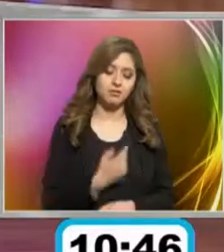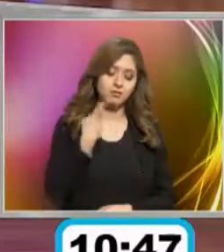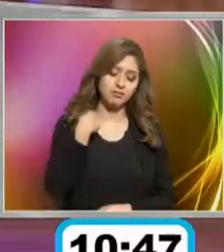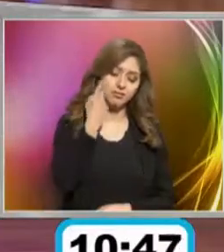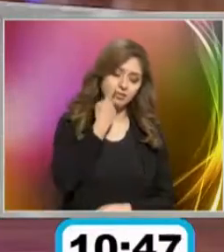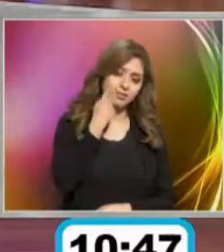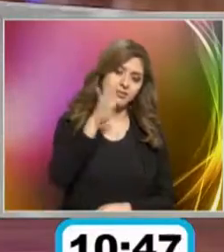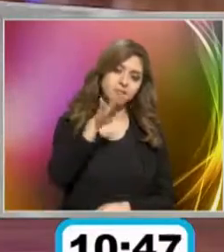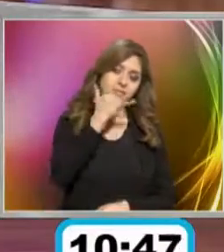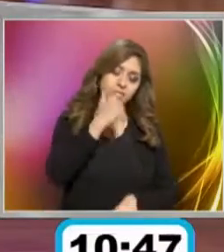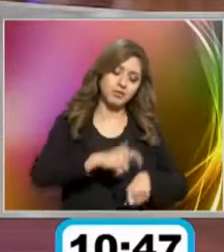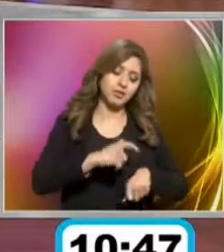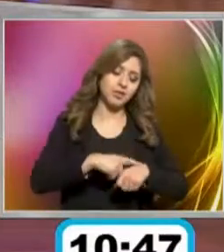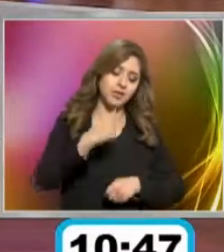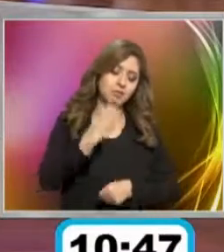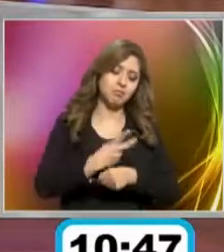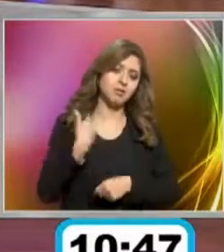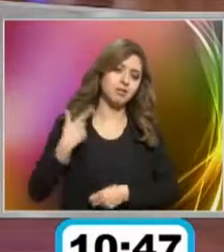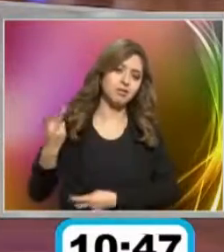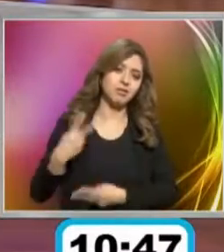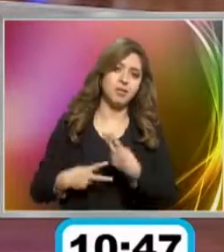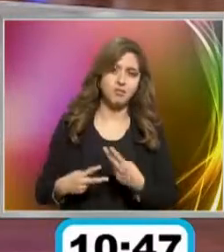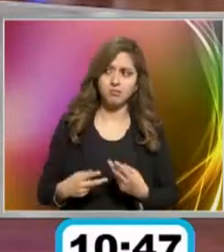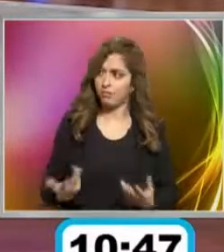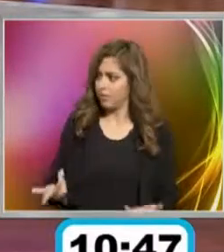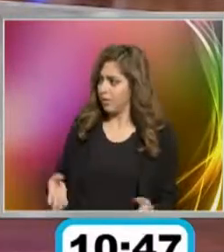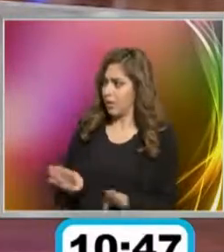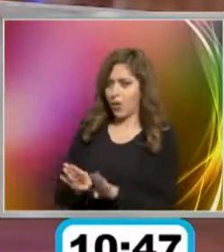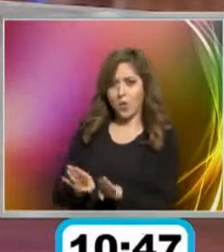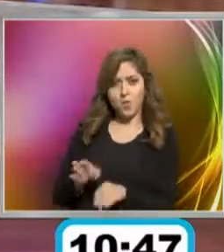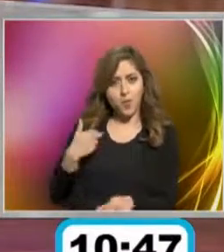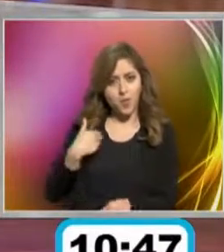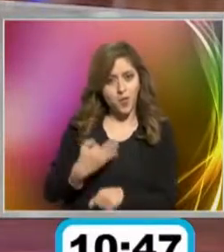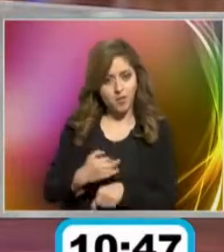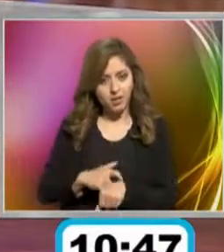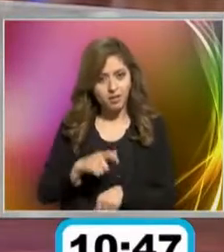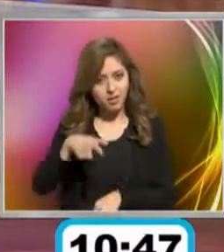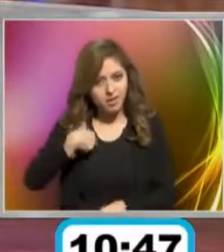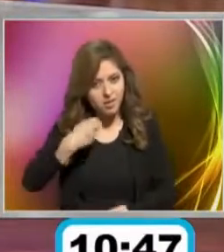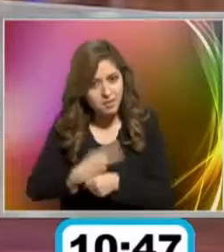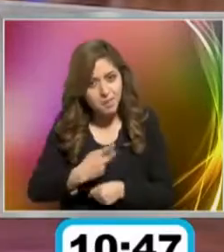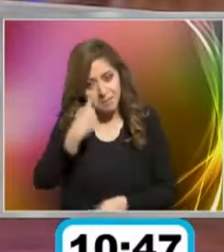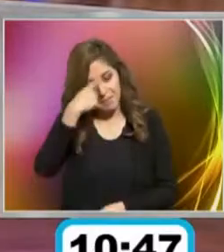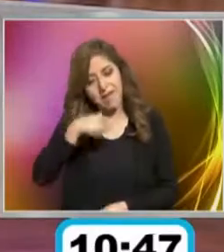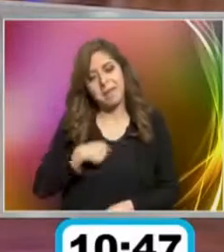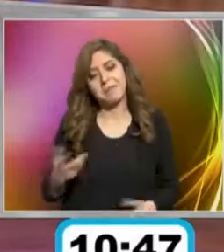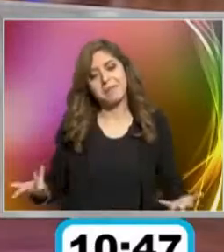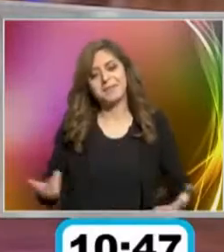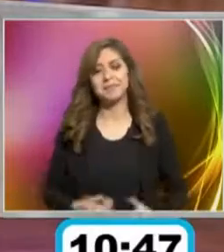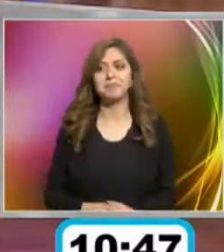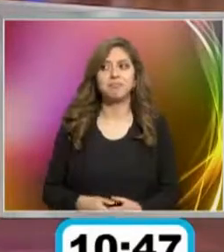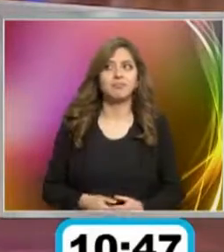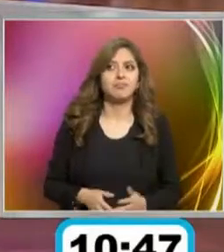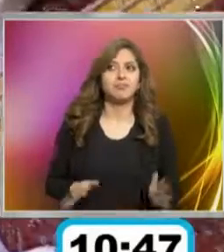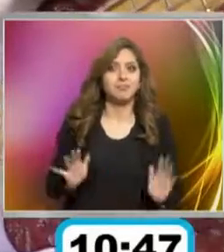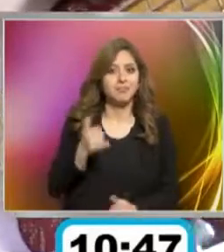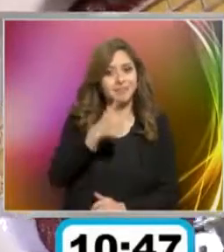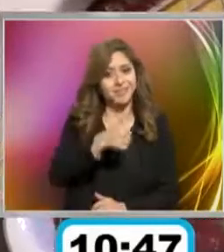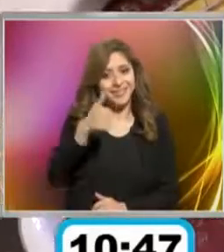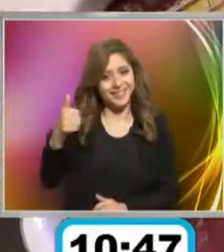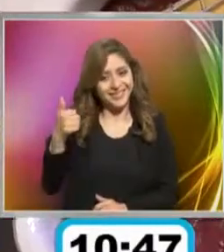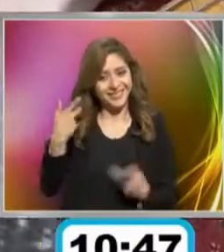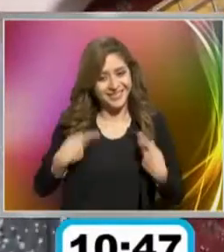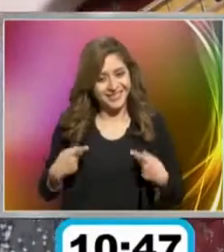citaron muy crees? temprano, pero No, ¿cuál temprano? Si ya van a hacer... esto es temprano para mí. Esto es temprano para mí. Bueno, cada quien día duerme lo empieza a que las quiere, 2.